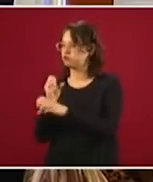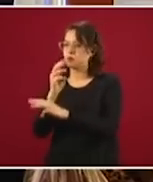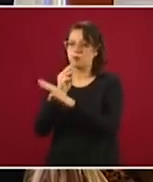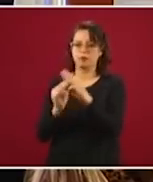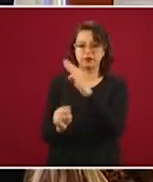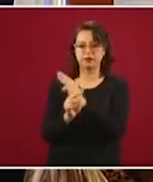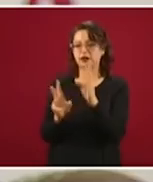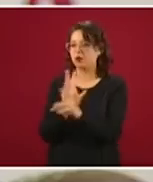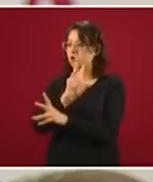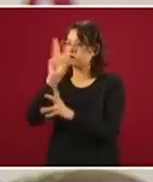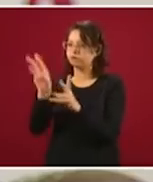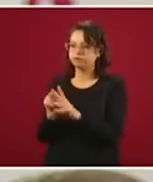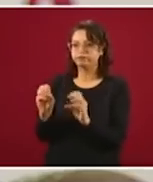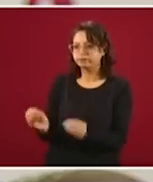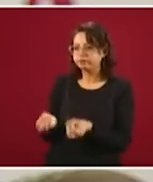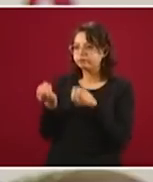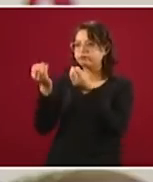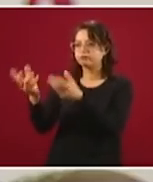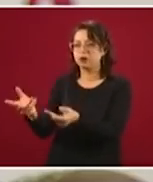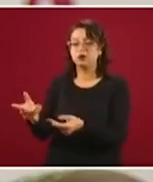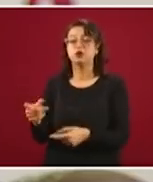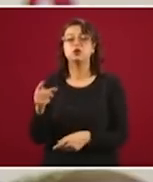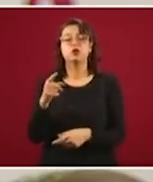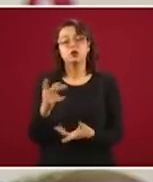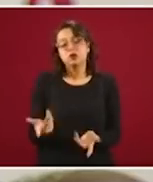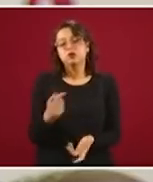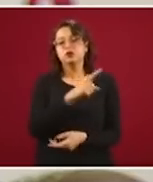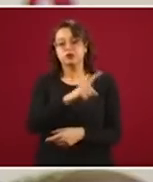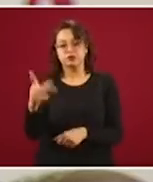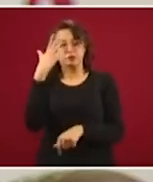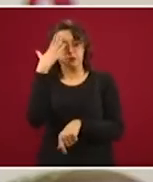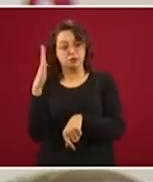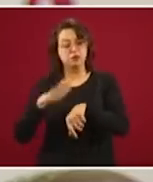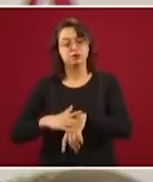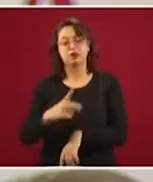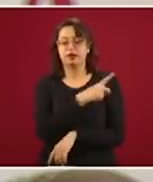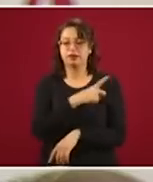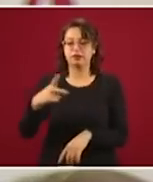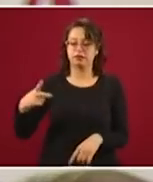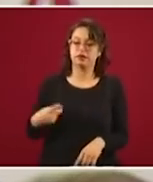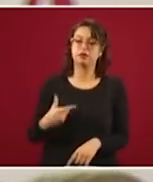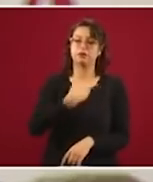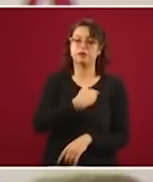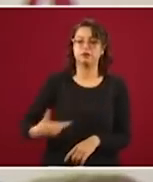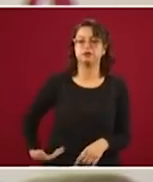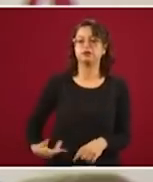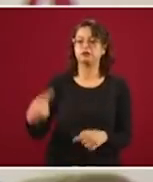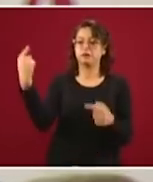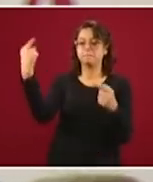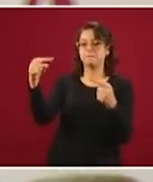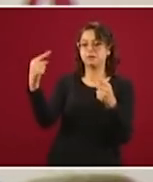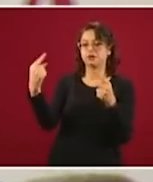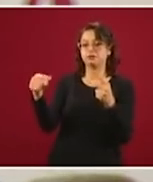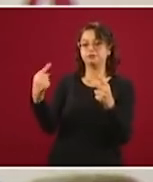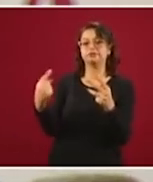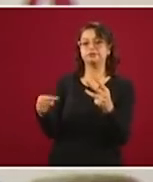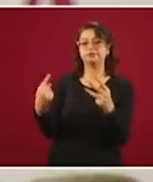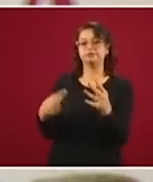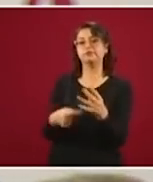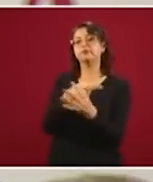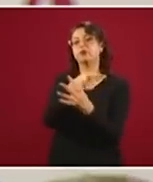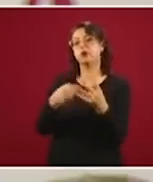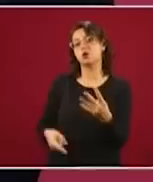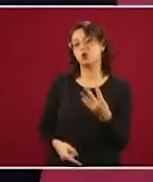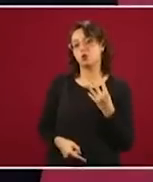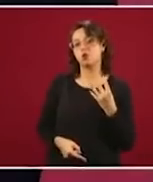gustaría que lo tengan siempre muy presente, el presidente instruyó cuatro encomiendas, cuatro encargos al Instituto de Salud para el